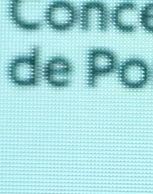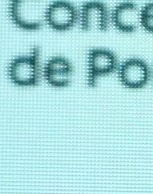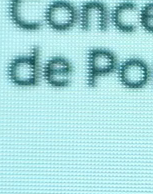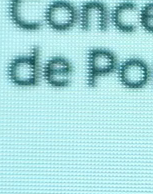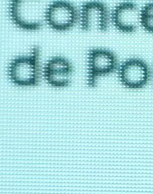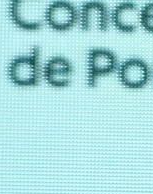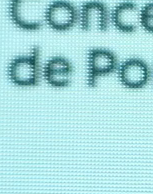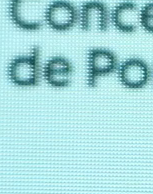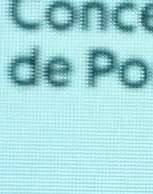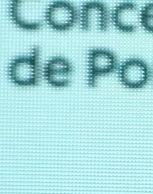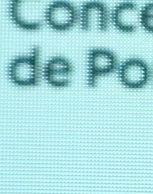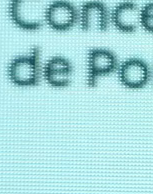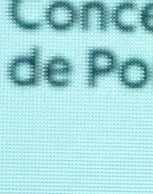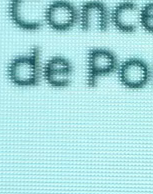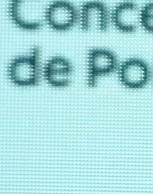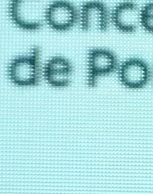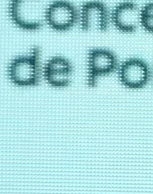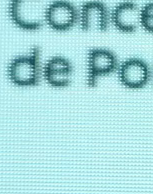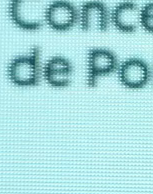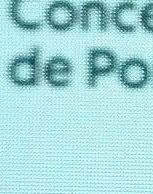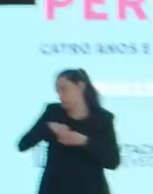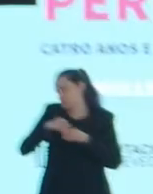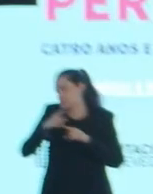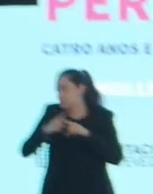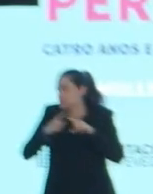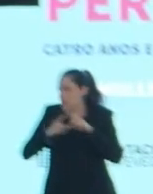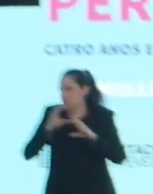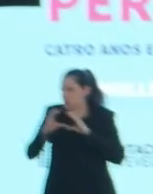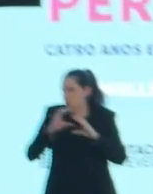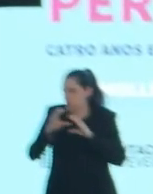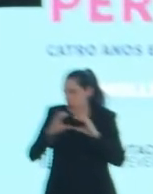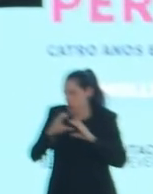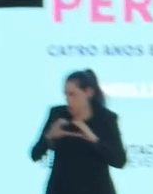también me siento muy sólida porque tengo hombres que creen en mí. Esto es importante.